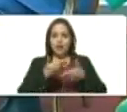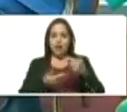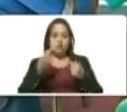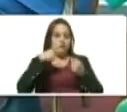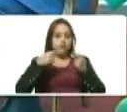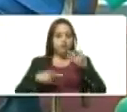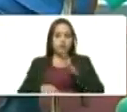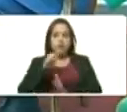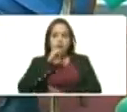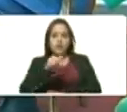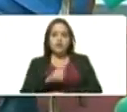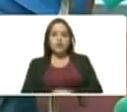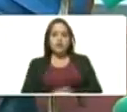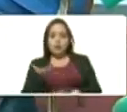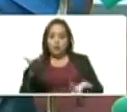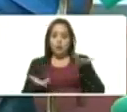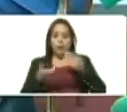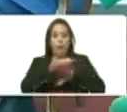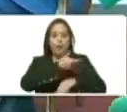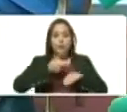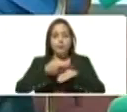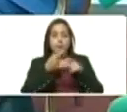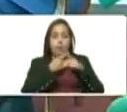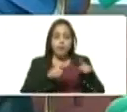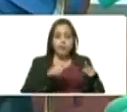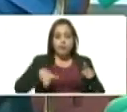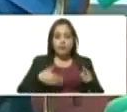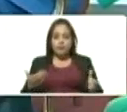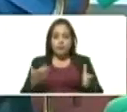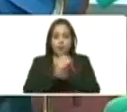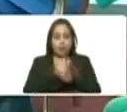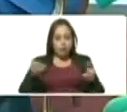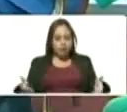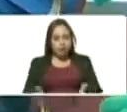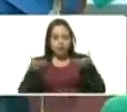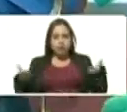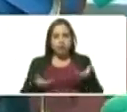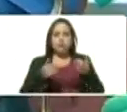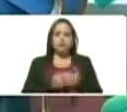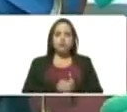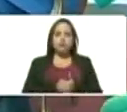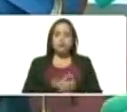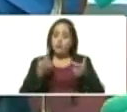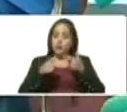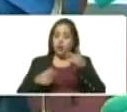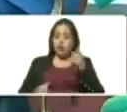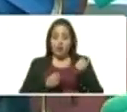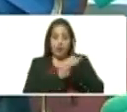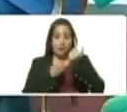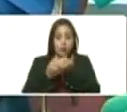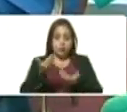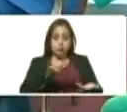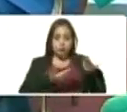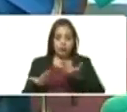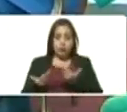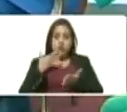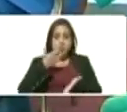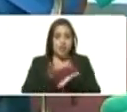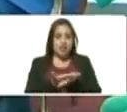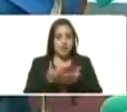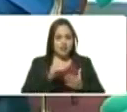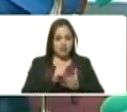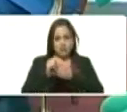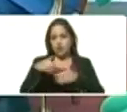estilo entre ambos gobiernos, pero lograron intensificarse esta cooperación mutua gracias al líder de la